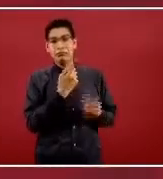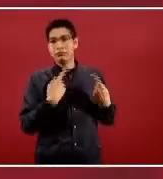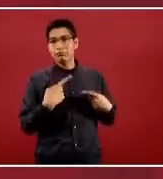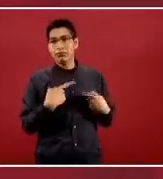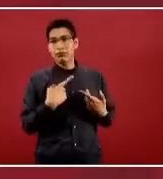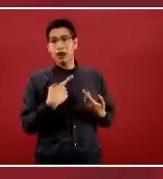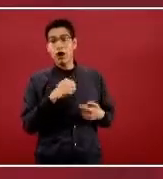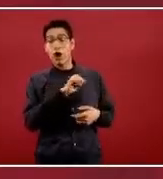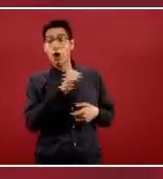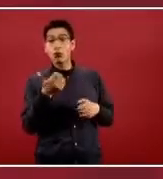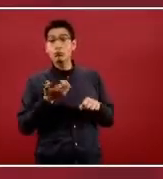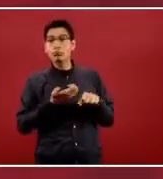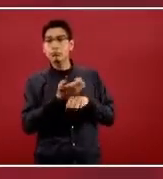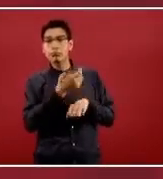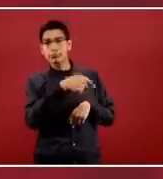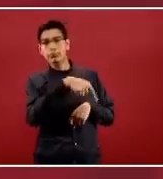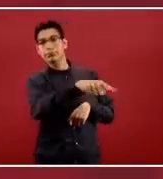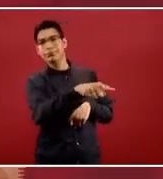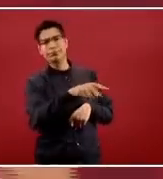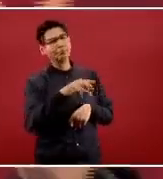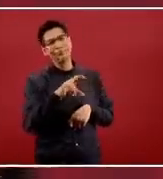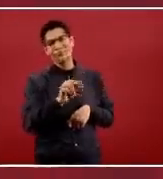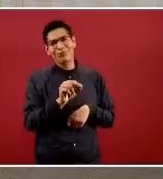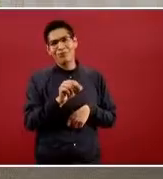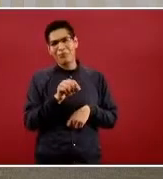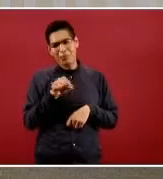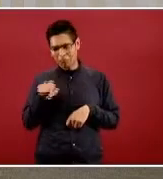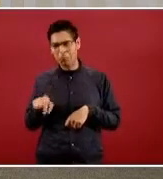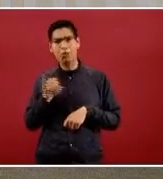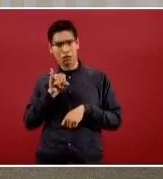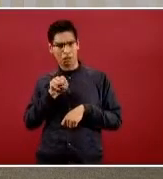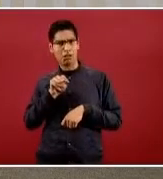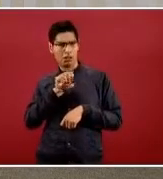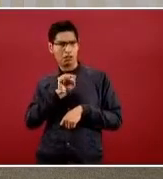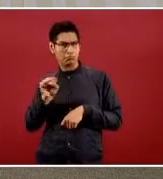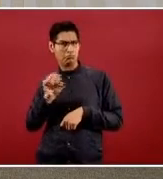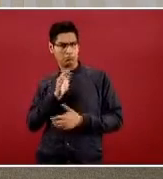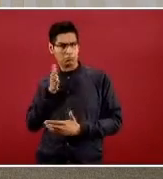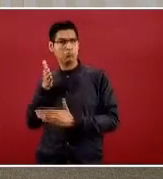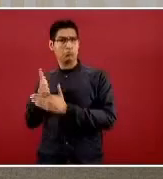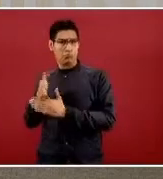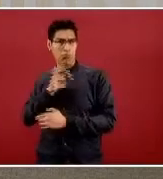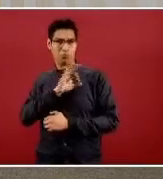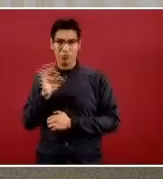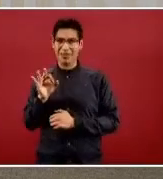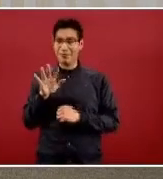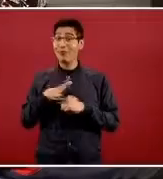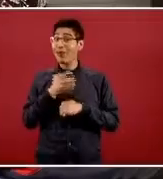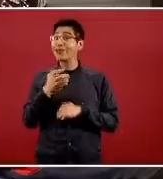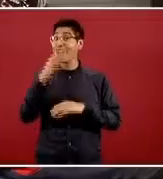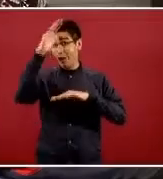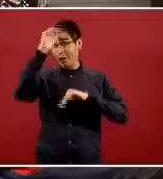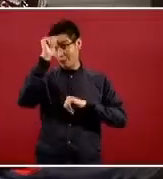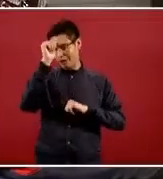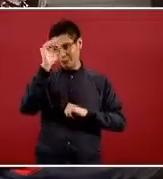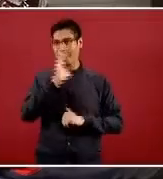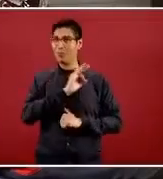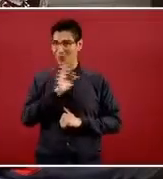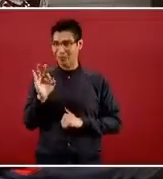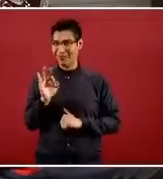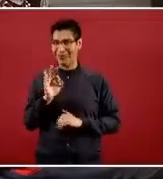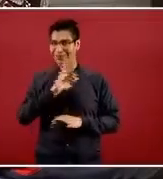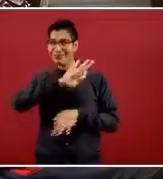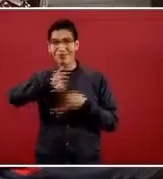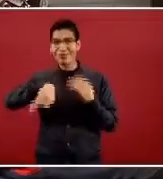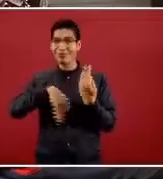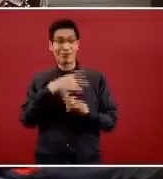irse a otro estado. No tendría sentido. Entonces, estos acuerdos lo que permitirán es que el IMSS entre al rescate o en los